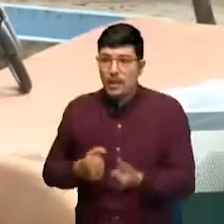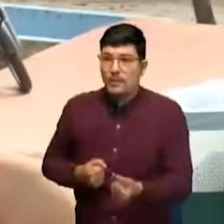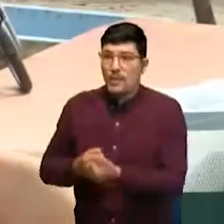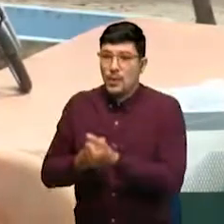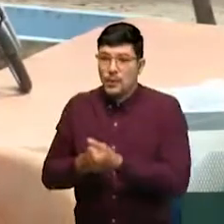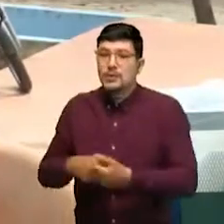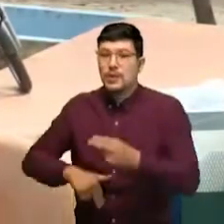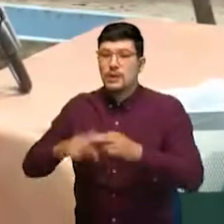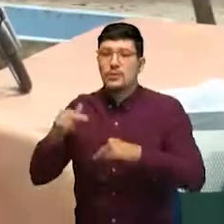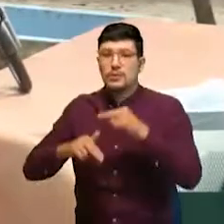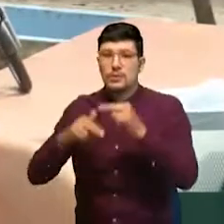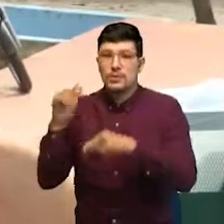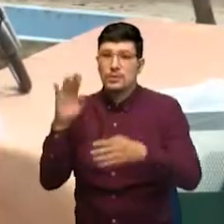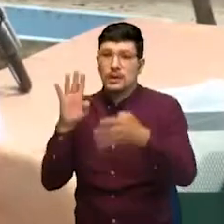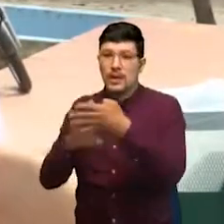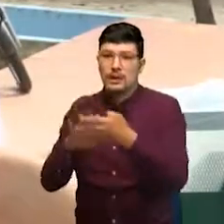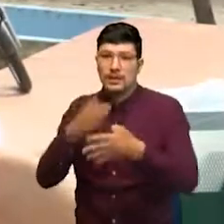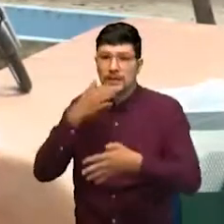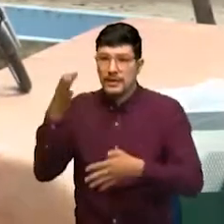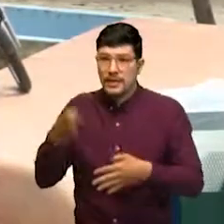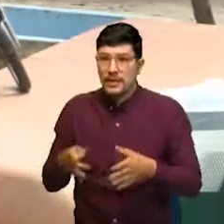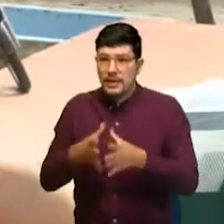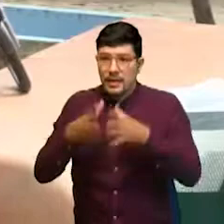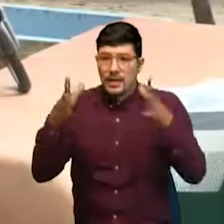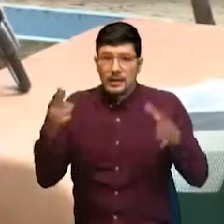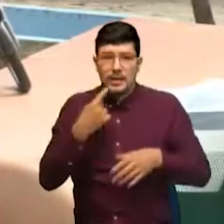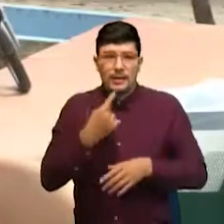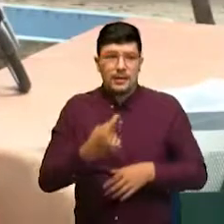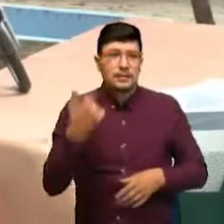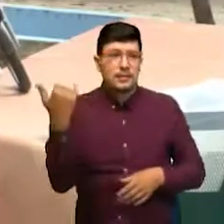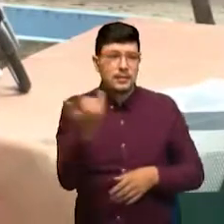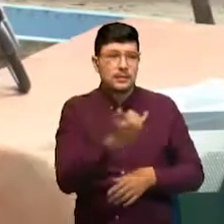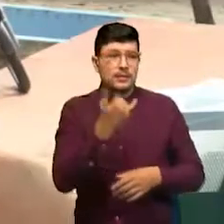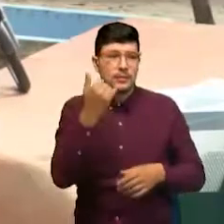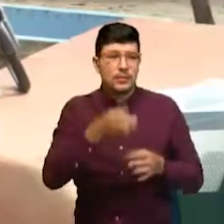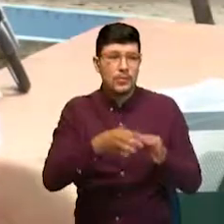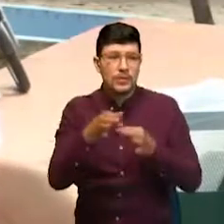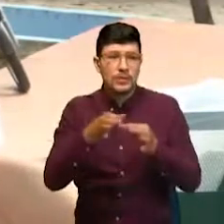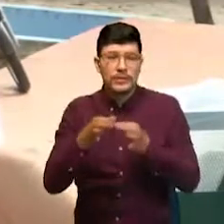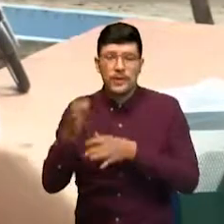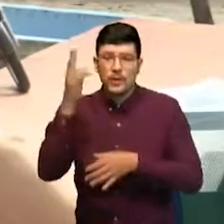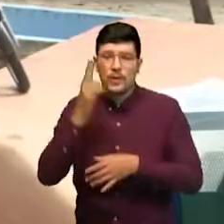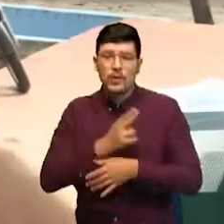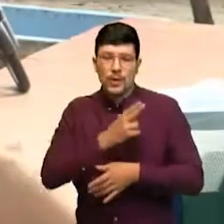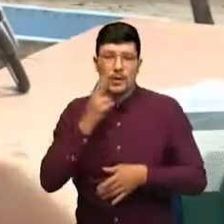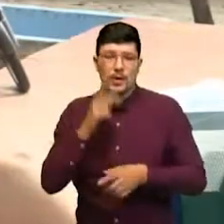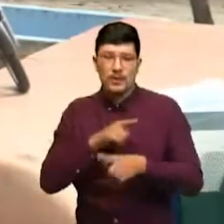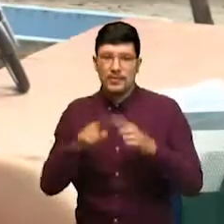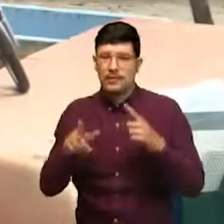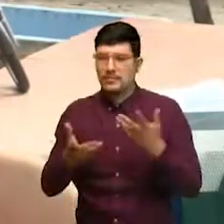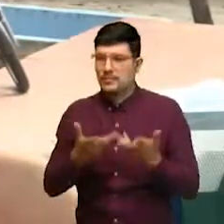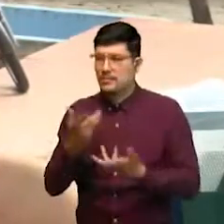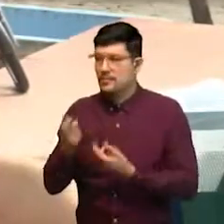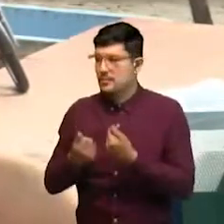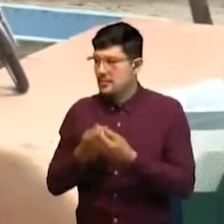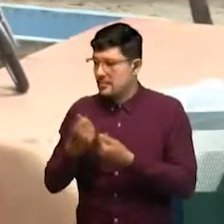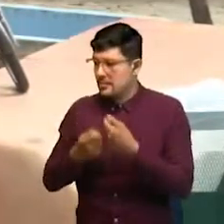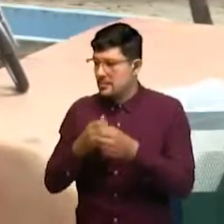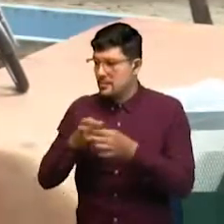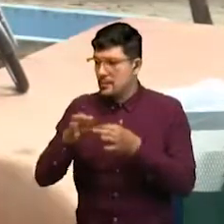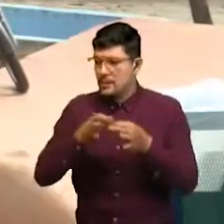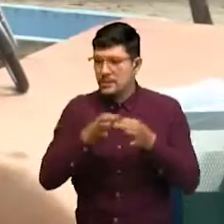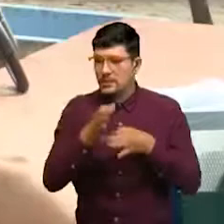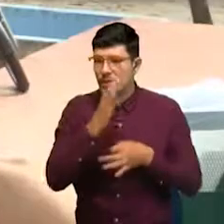una una cárcel porque hablan de que los municipios tienen el compromiso pero nosotros tenemos recursos los recursos del municipio